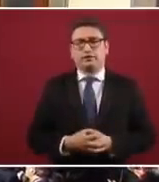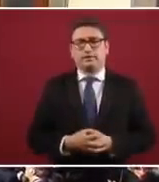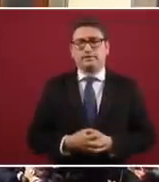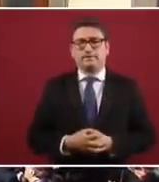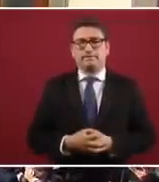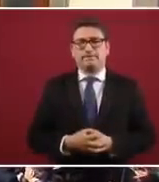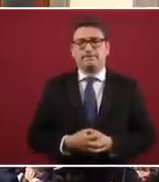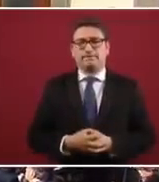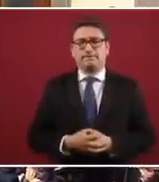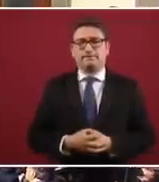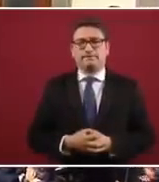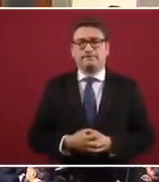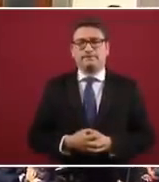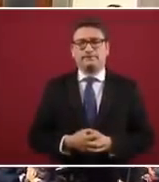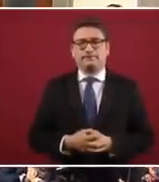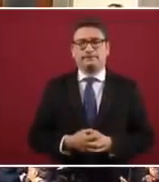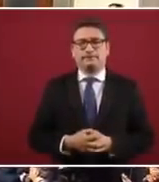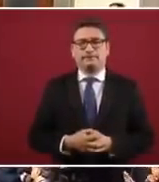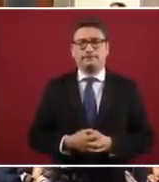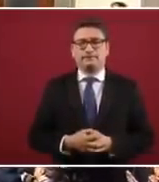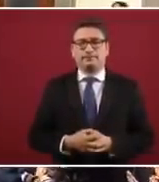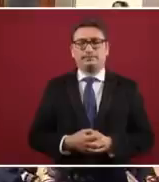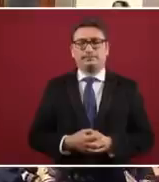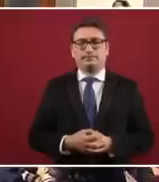en una